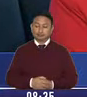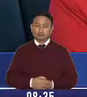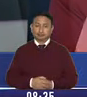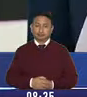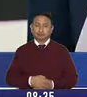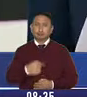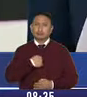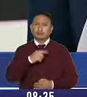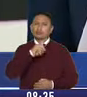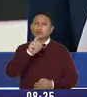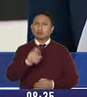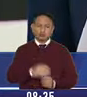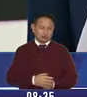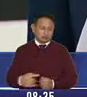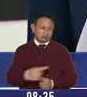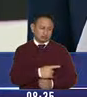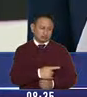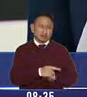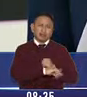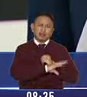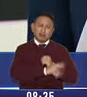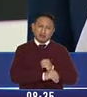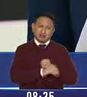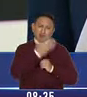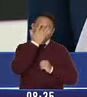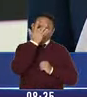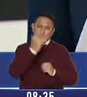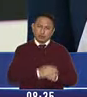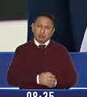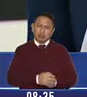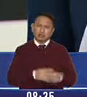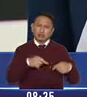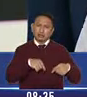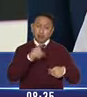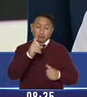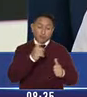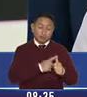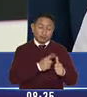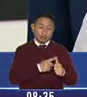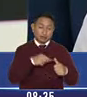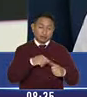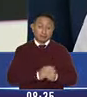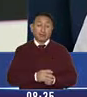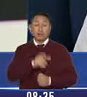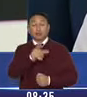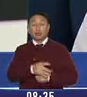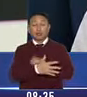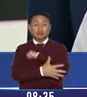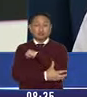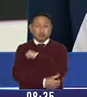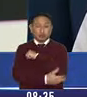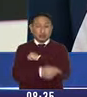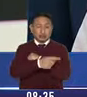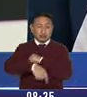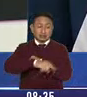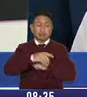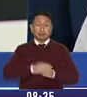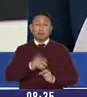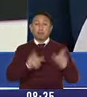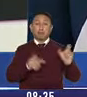preguntar cuáles son las causas de la delincuencia, de la inseguridad. Primero, la extrema pobreza y la miseria que está